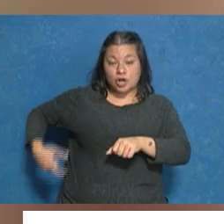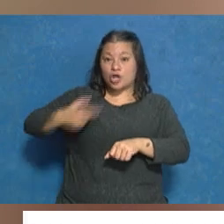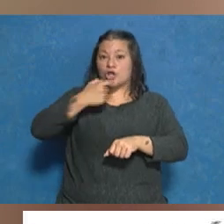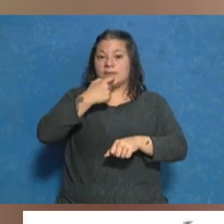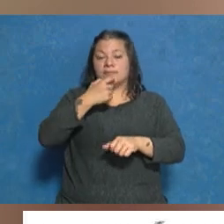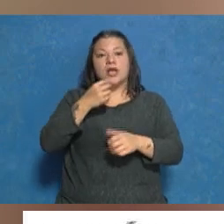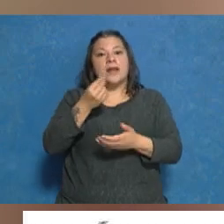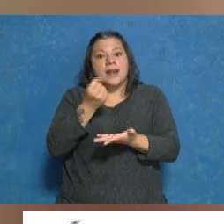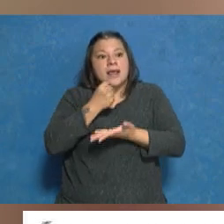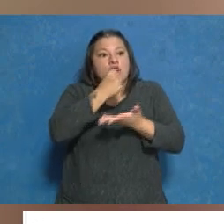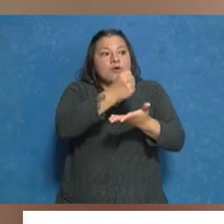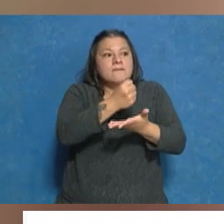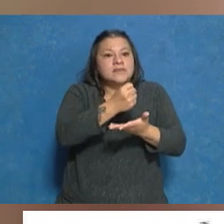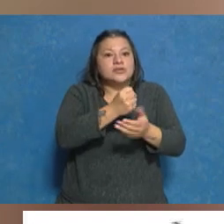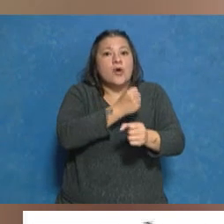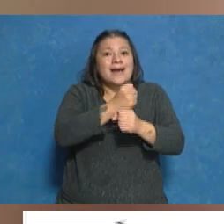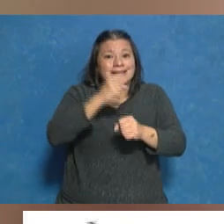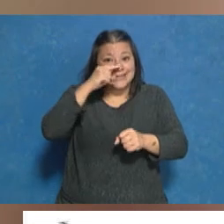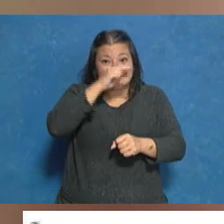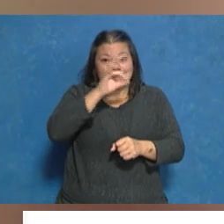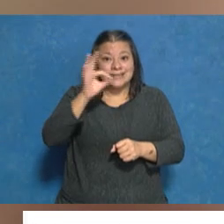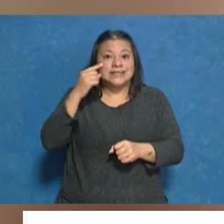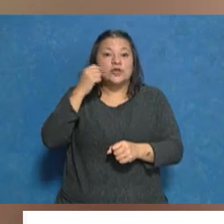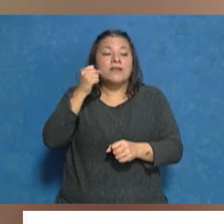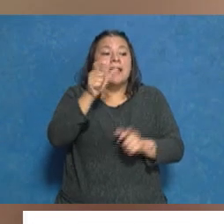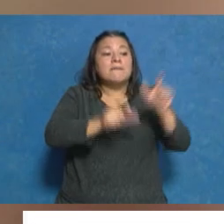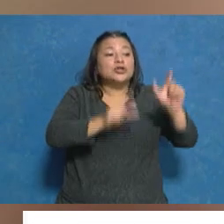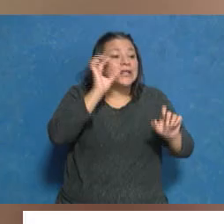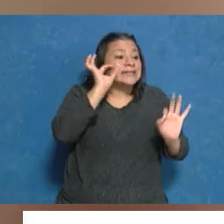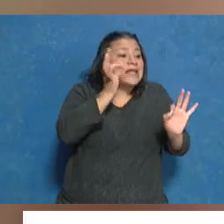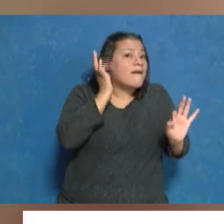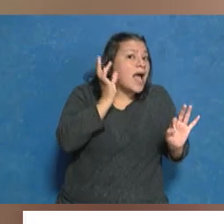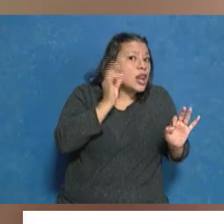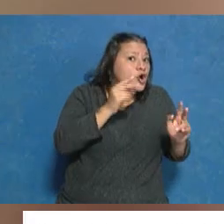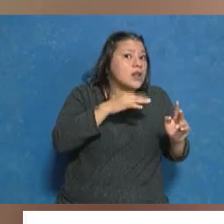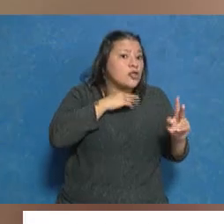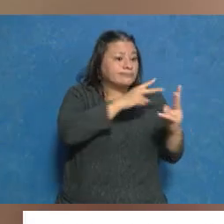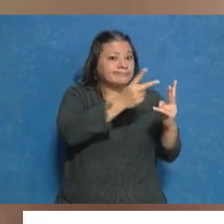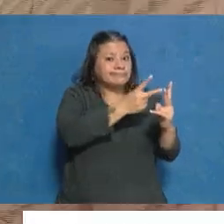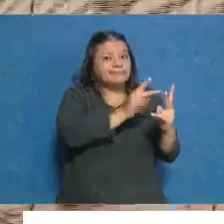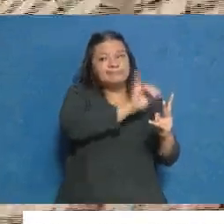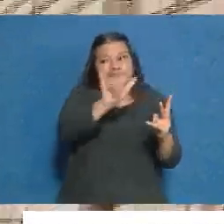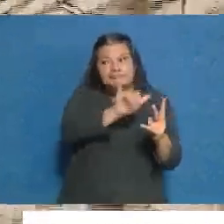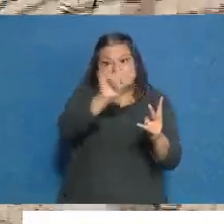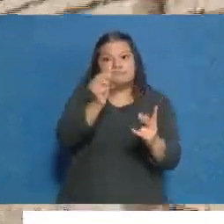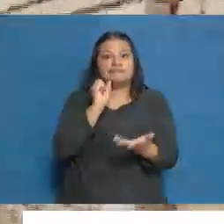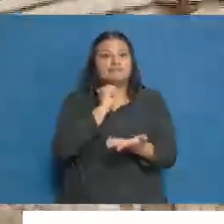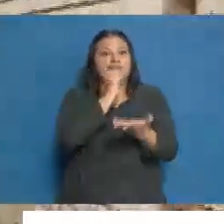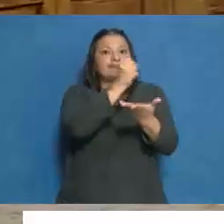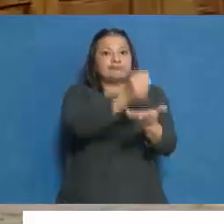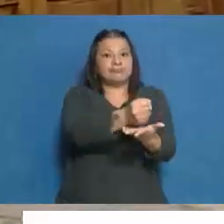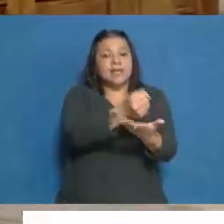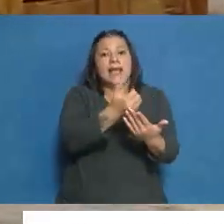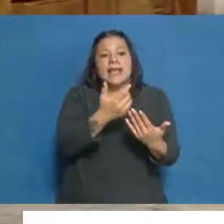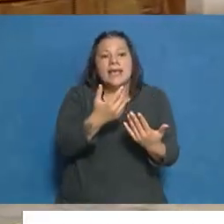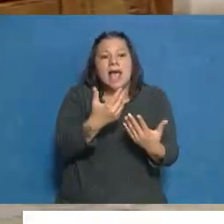de recompensa hasta 700.000 pesos para quien brinde información fehaciente que permita dar con